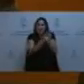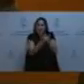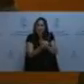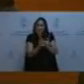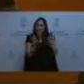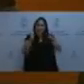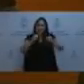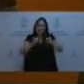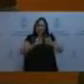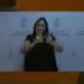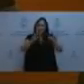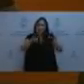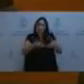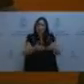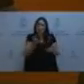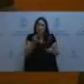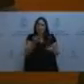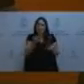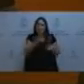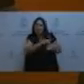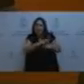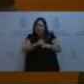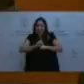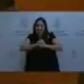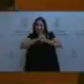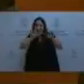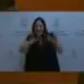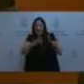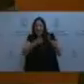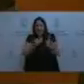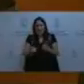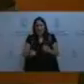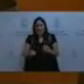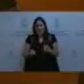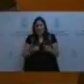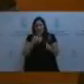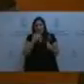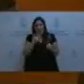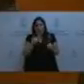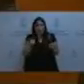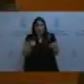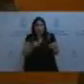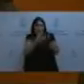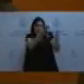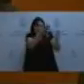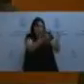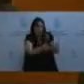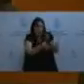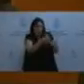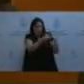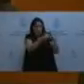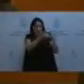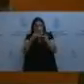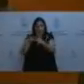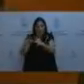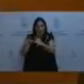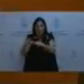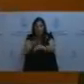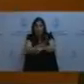necesitan una hoja de ruta clara, algo de lo que usted, al frente de la consejería,